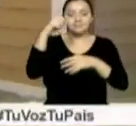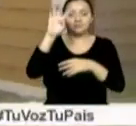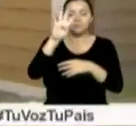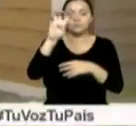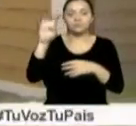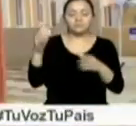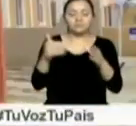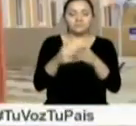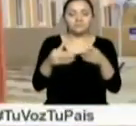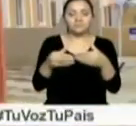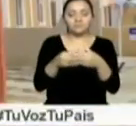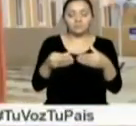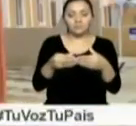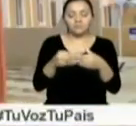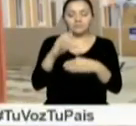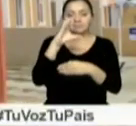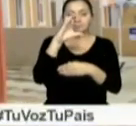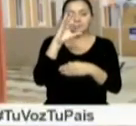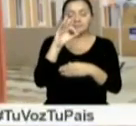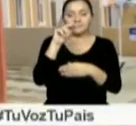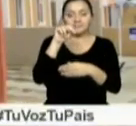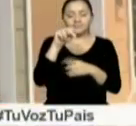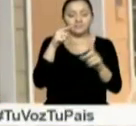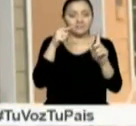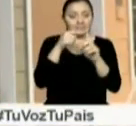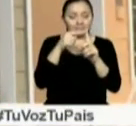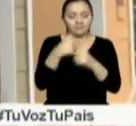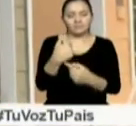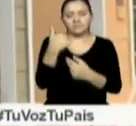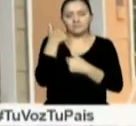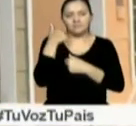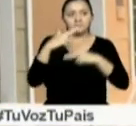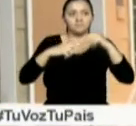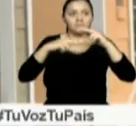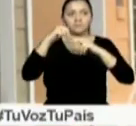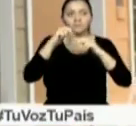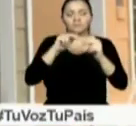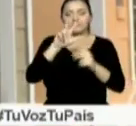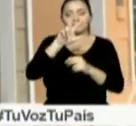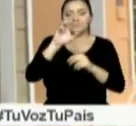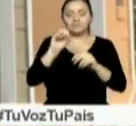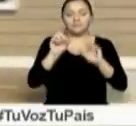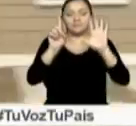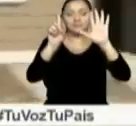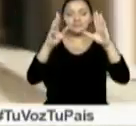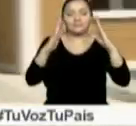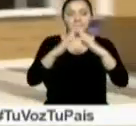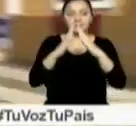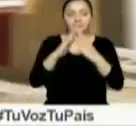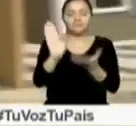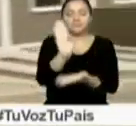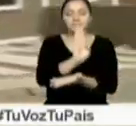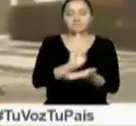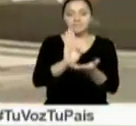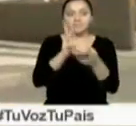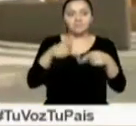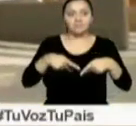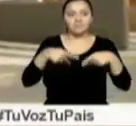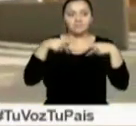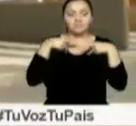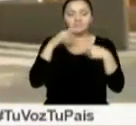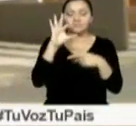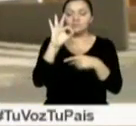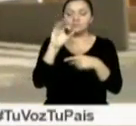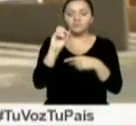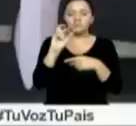dólares la corporación financiera nacional cfn construirá 306 viviendas en la Urbanización residencias del Fortín